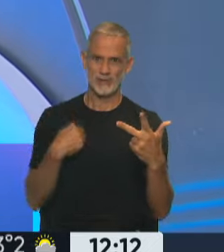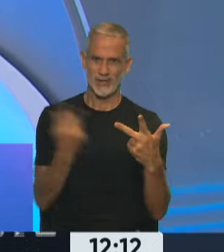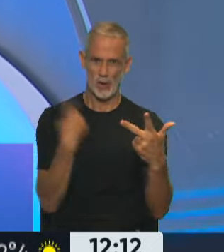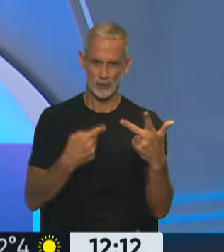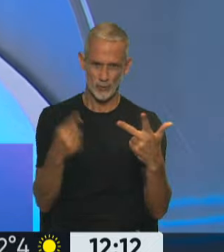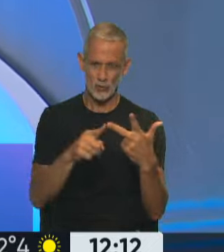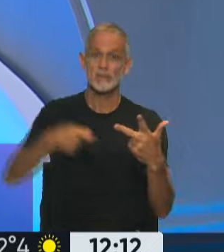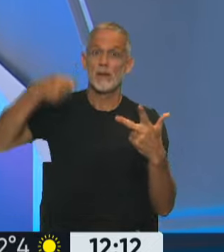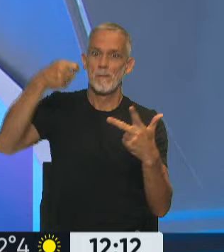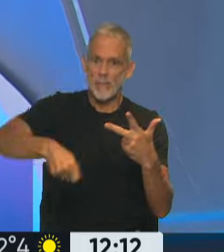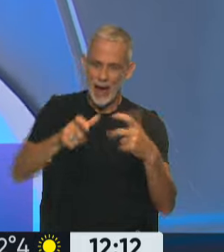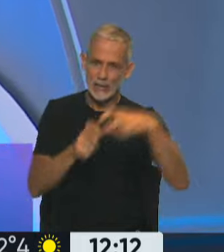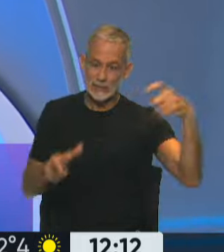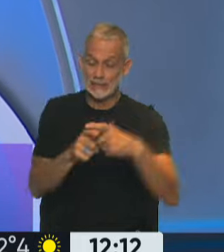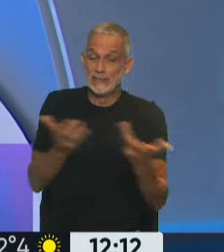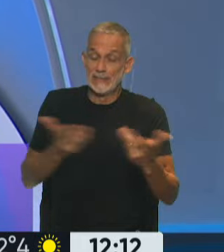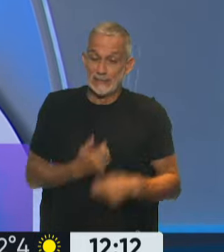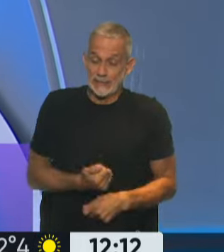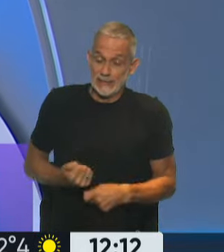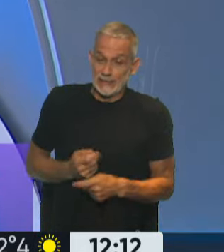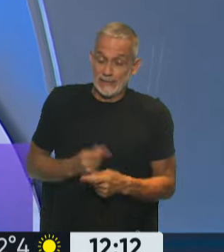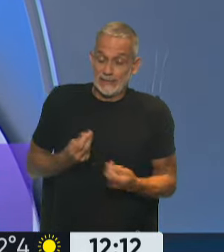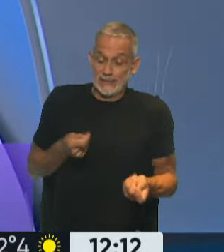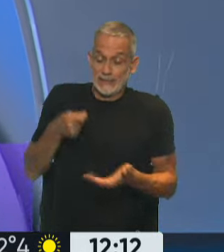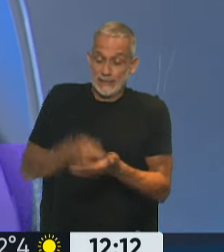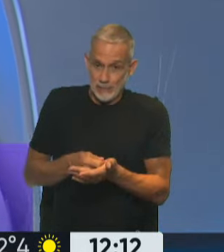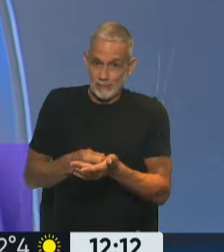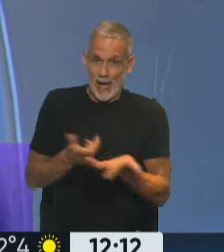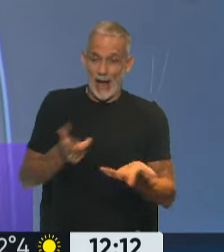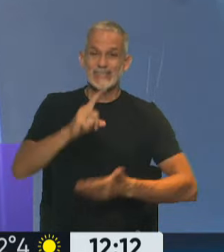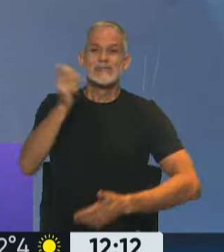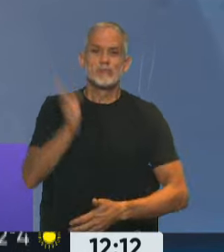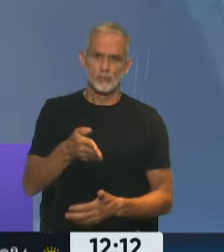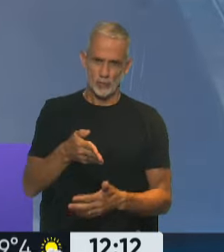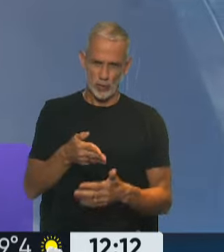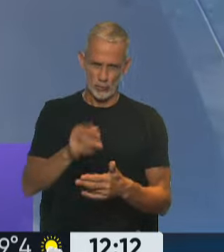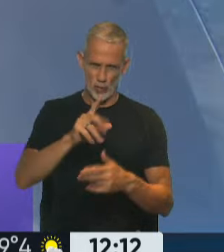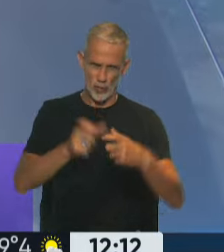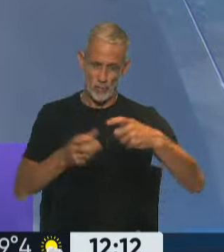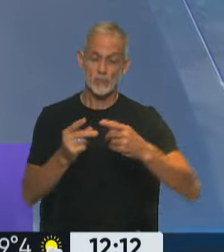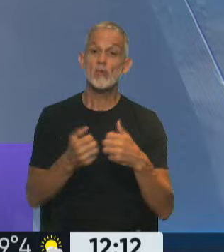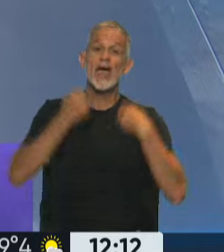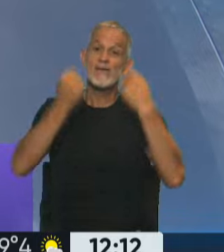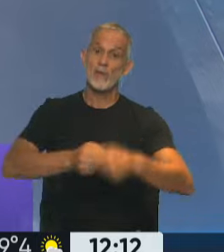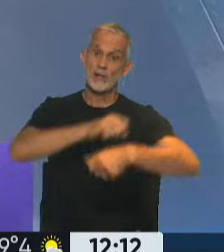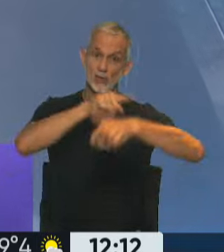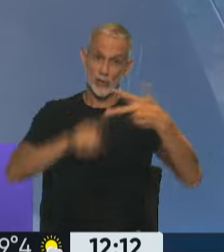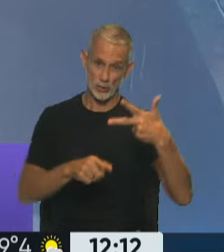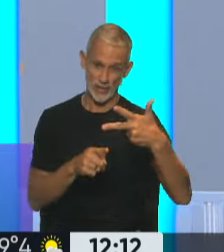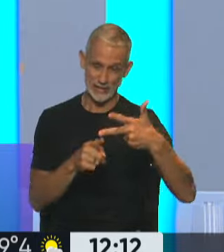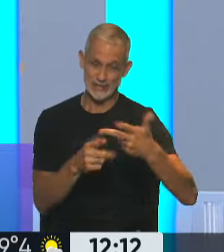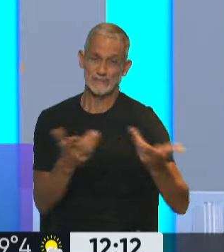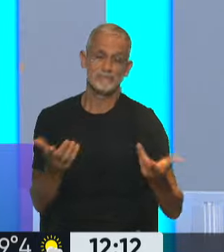es el que va a tener que apretarse un poco para poder pagar la tarifa. Me parece que es un esfuerzo conjunto, y digo